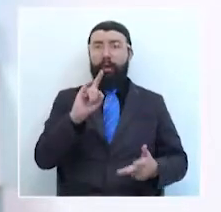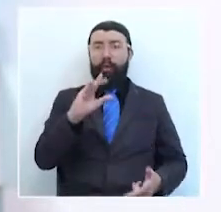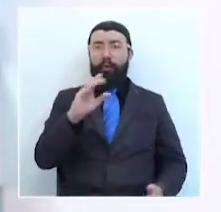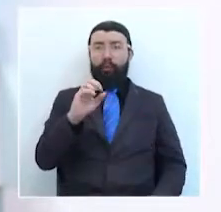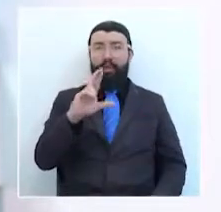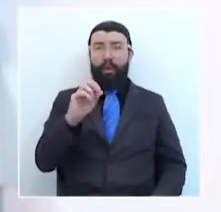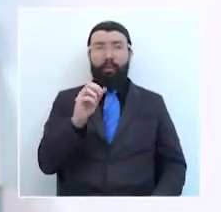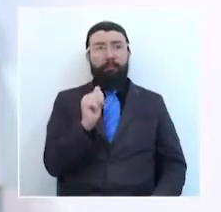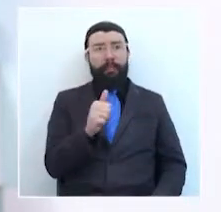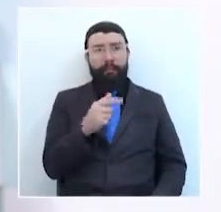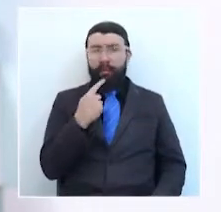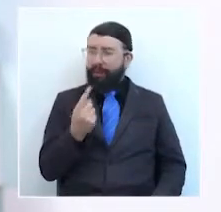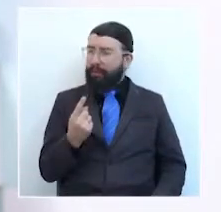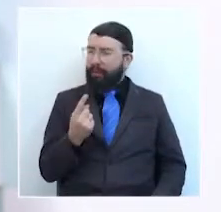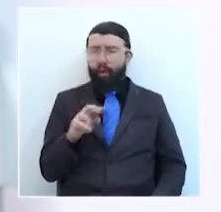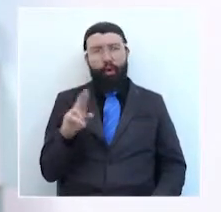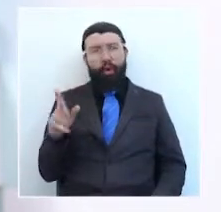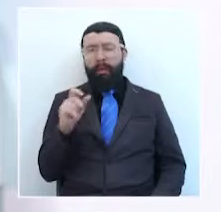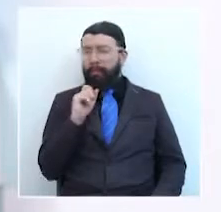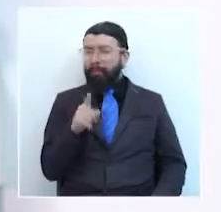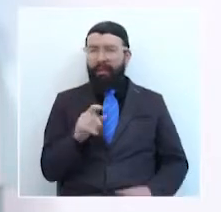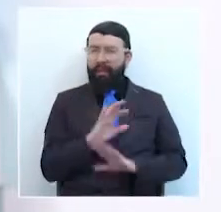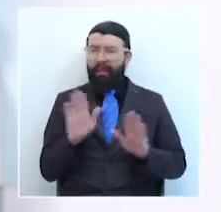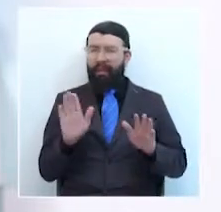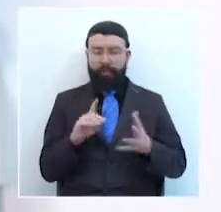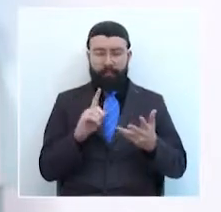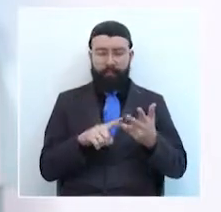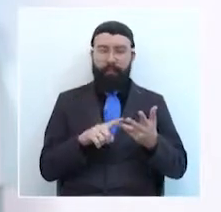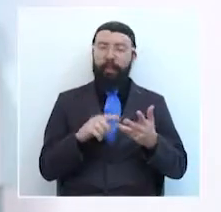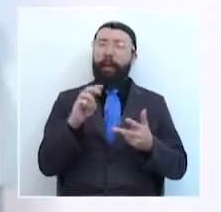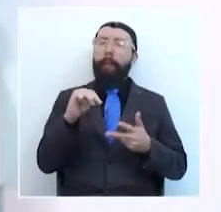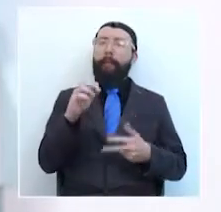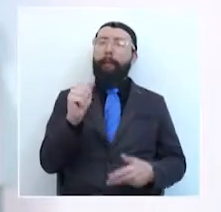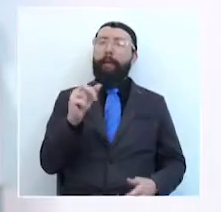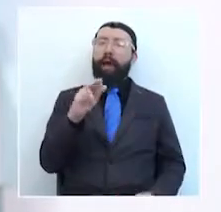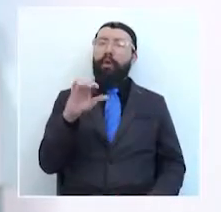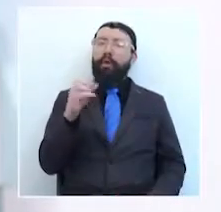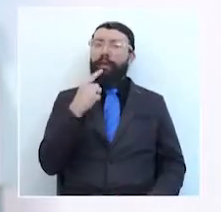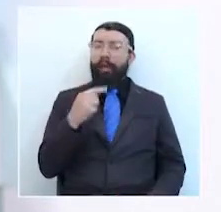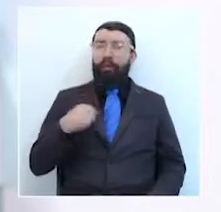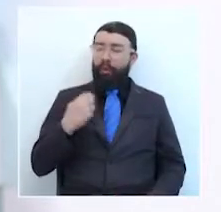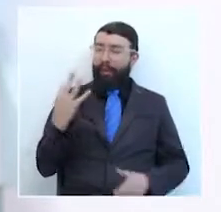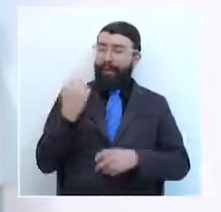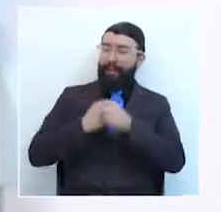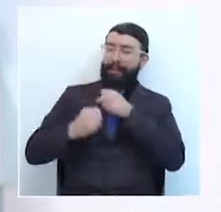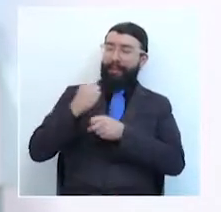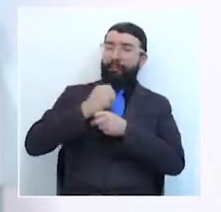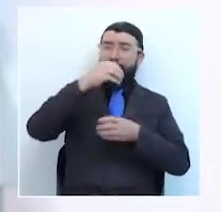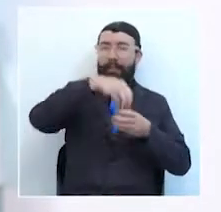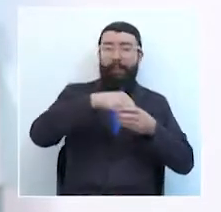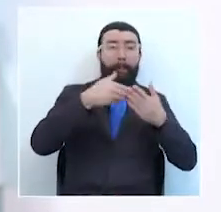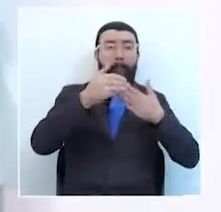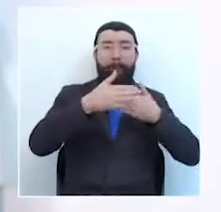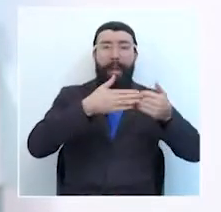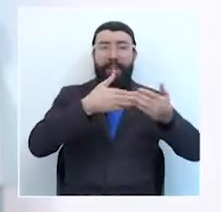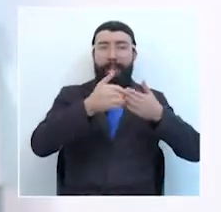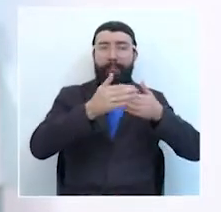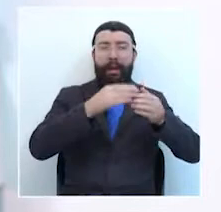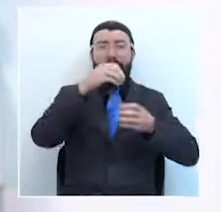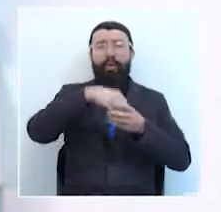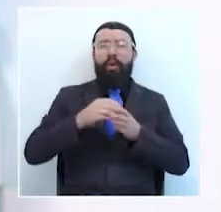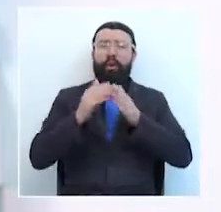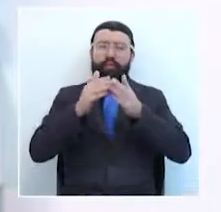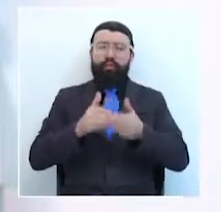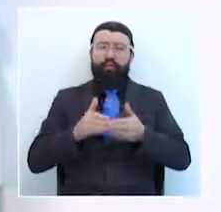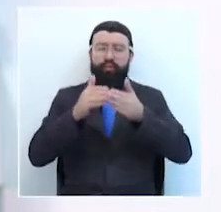que me recomendó este otro pregunta que no tiene que ver -mario murcia dice hace tres años estuve en panamá y me monte en un barco